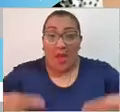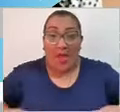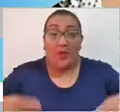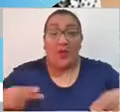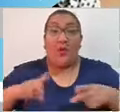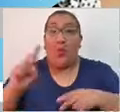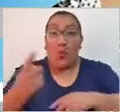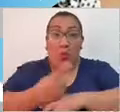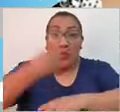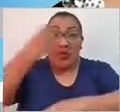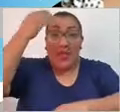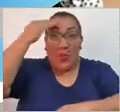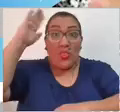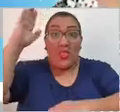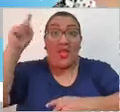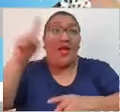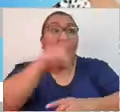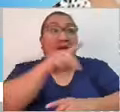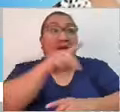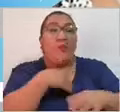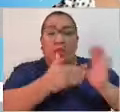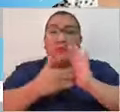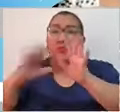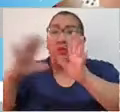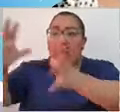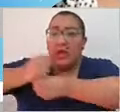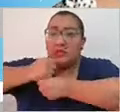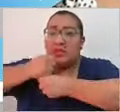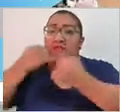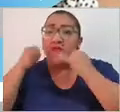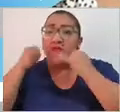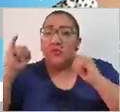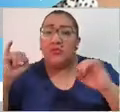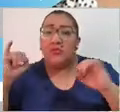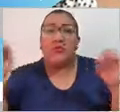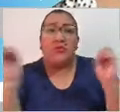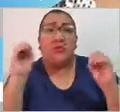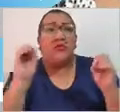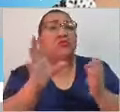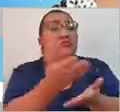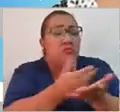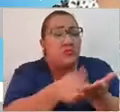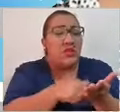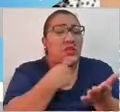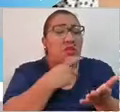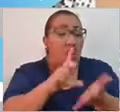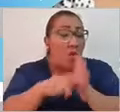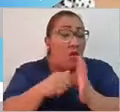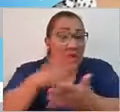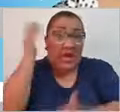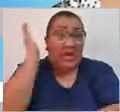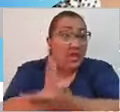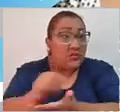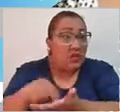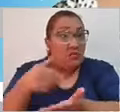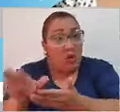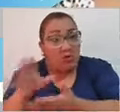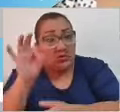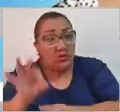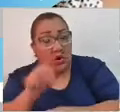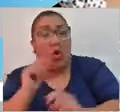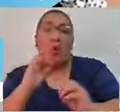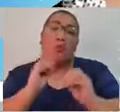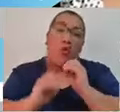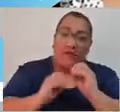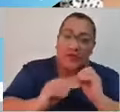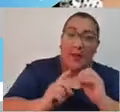tiene la decisión final. Puede acoger este informe, puede acoger incluso la sanción propuesta o modificarla, pero nunca